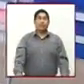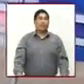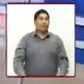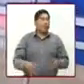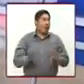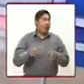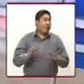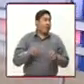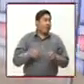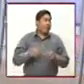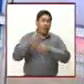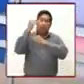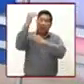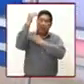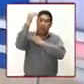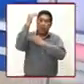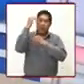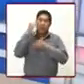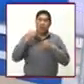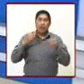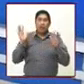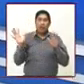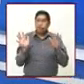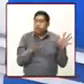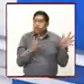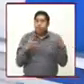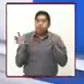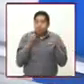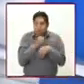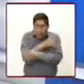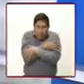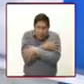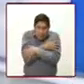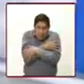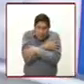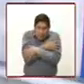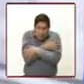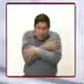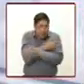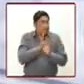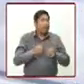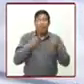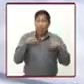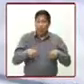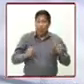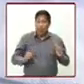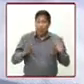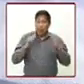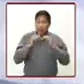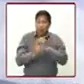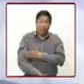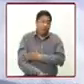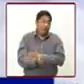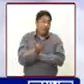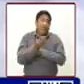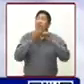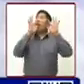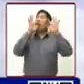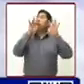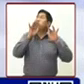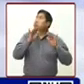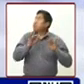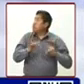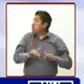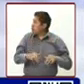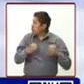ya es un día a Santa Cruz estaba con un zurcito como ellos con con cuentan pero aquí en la paz hemos amanecido con lluvia con neblina